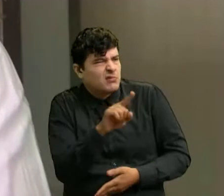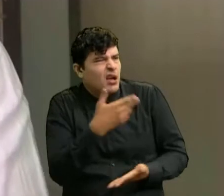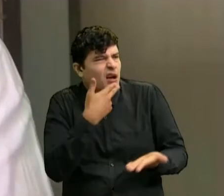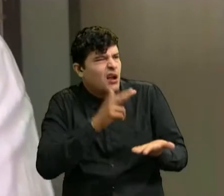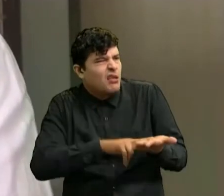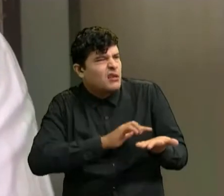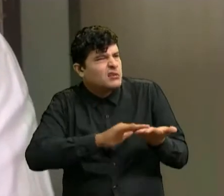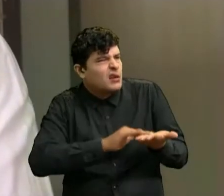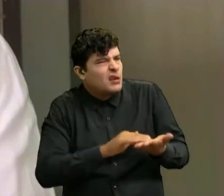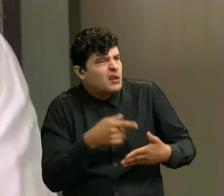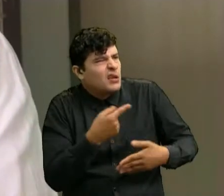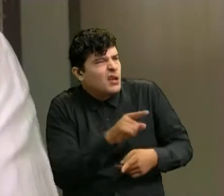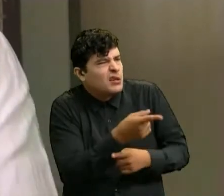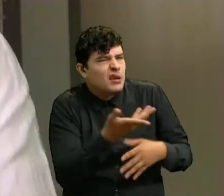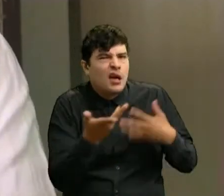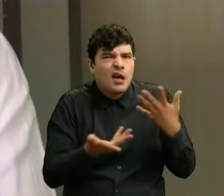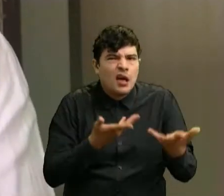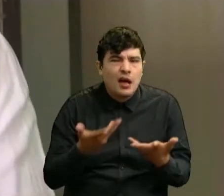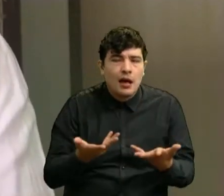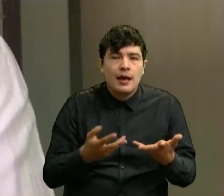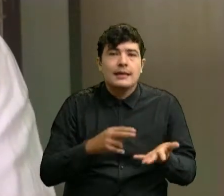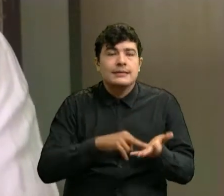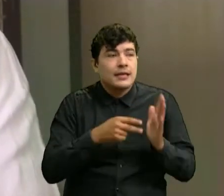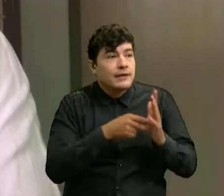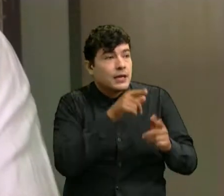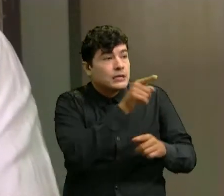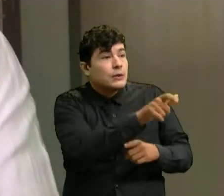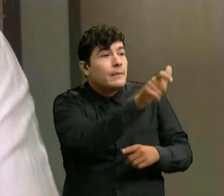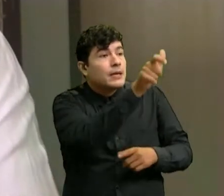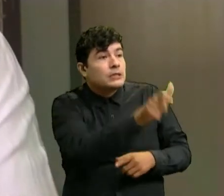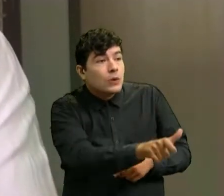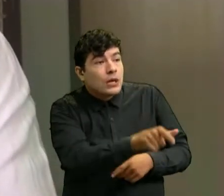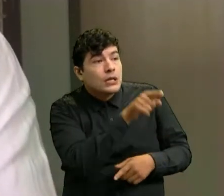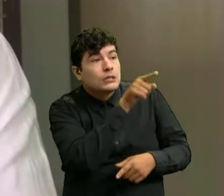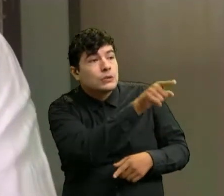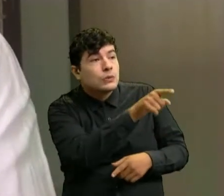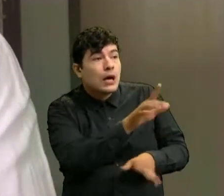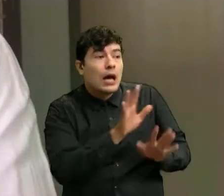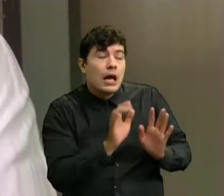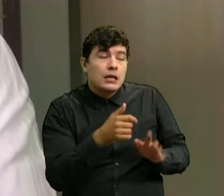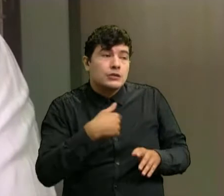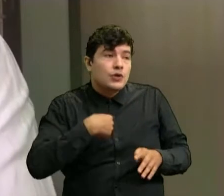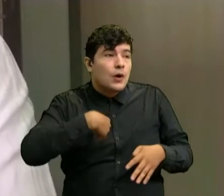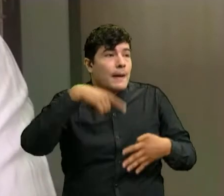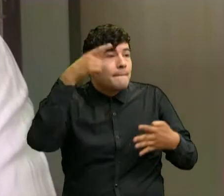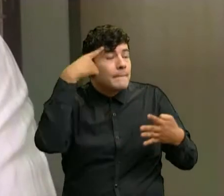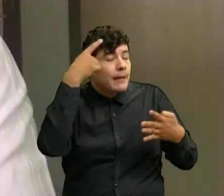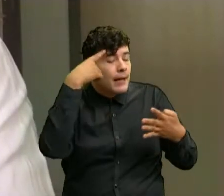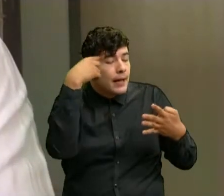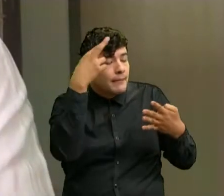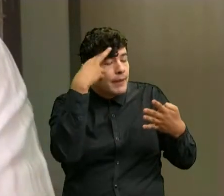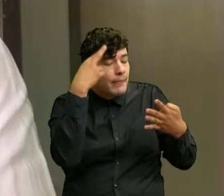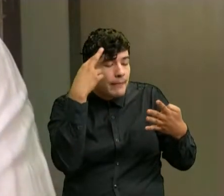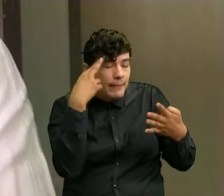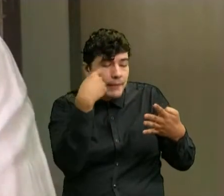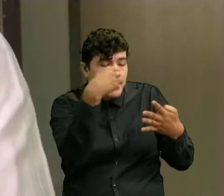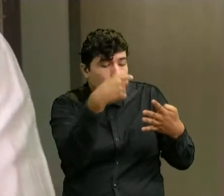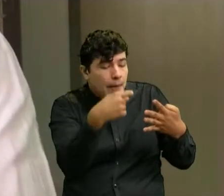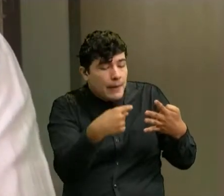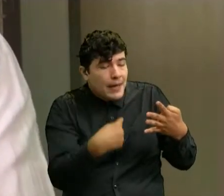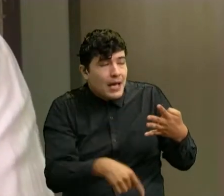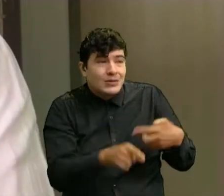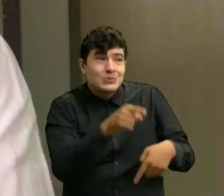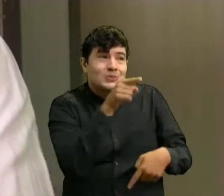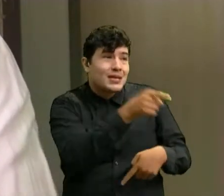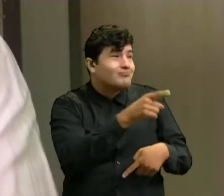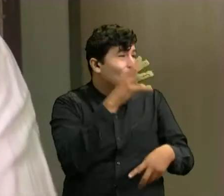presentar directamente. ¿Y qué es? Es decirle al funcionario, mire, estas son mis razones, considero que usted no tiene razón